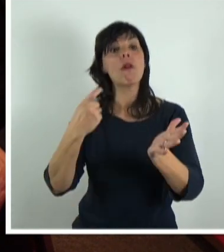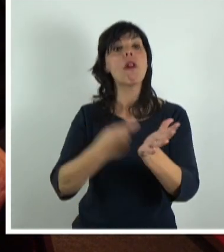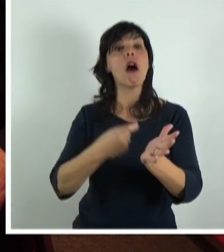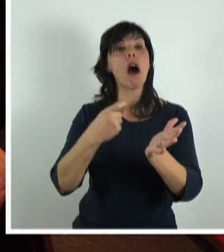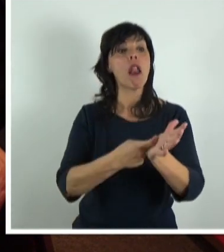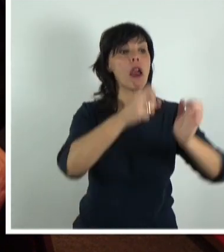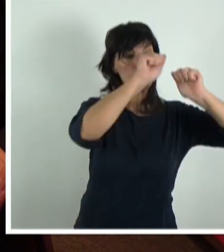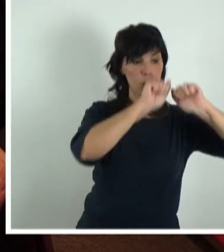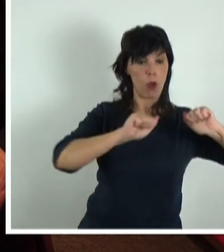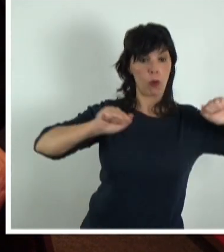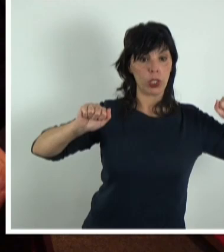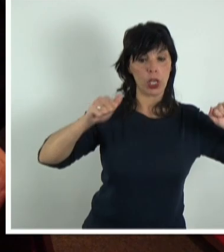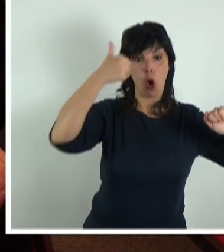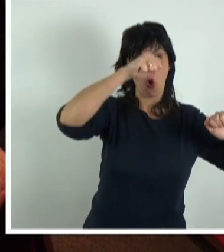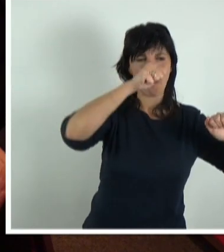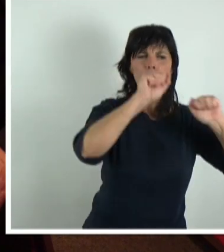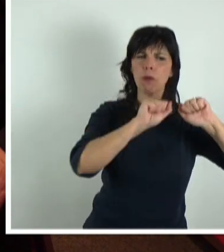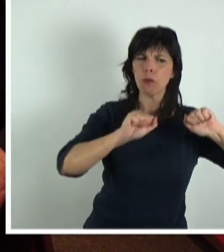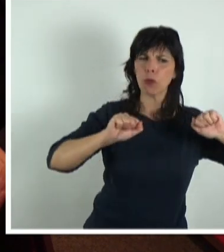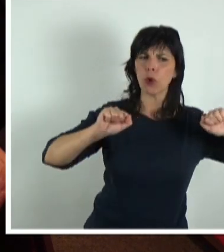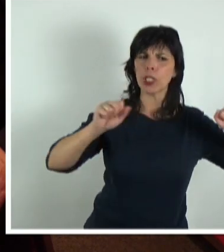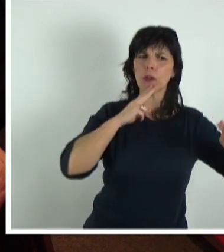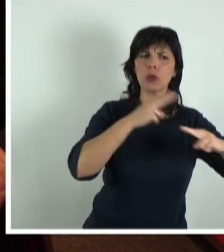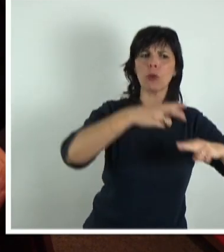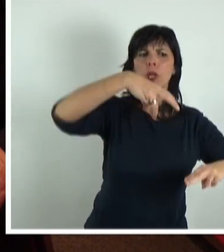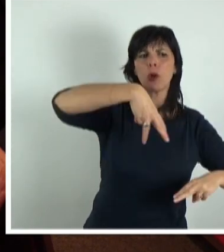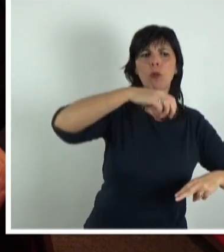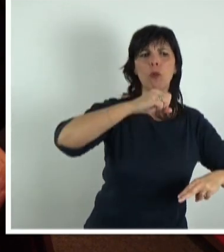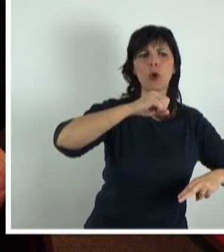Moisés se sujetó al cuerpo de Cristo.